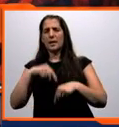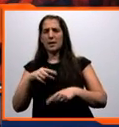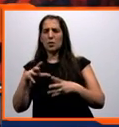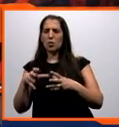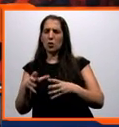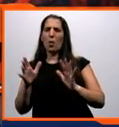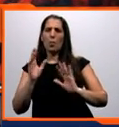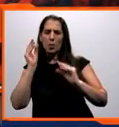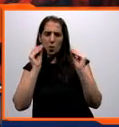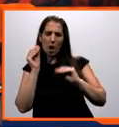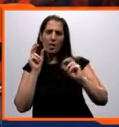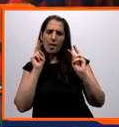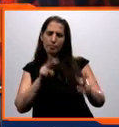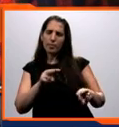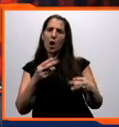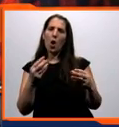capacita